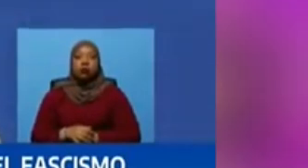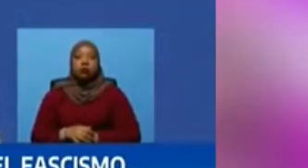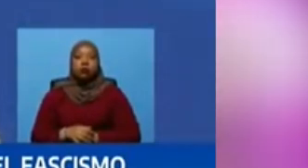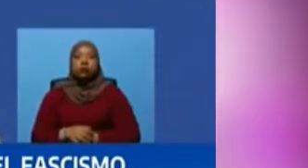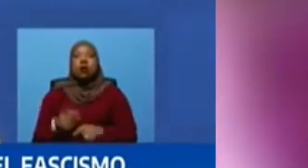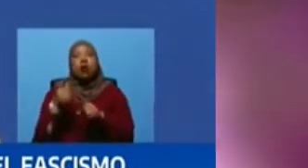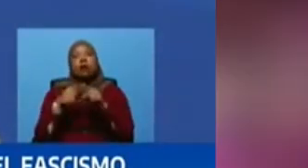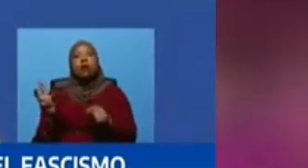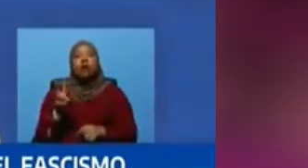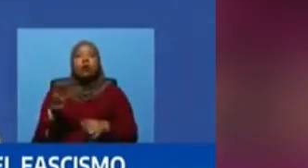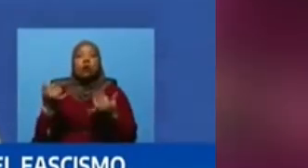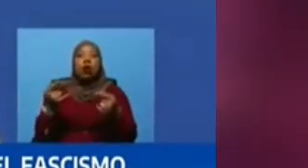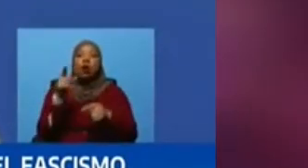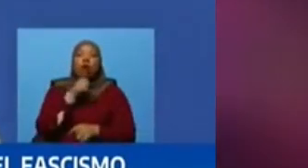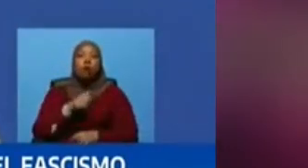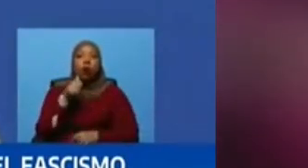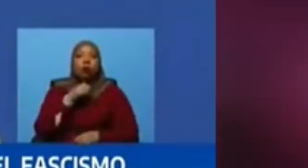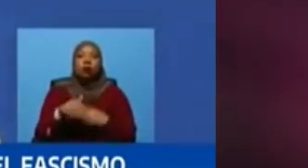Pero un país que se negó a rendirse,